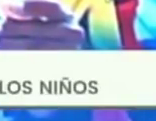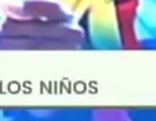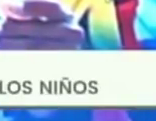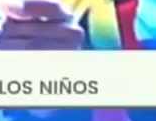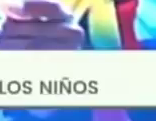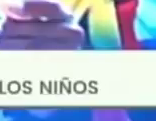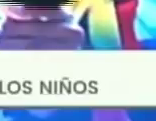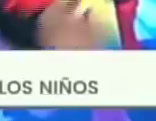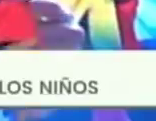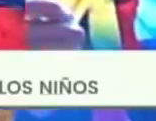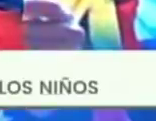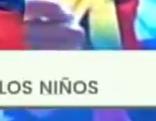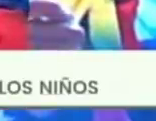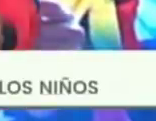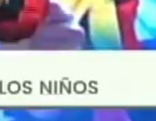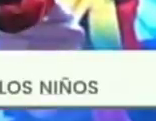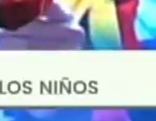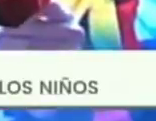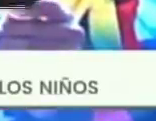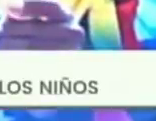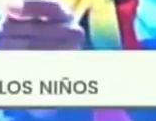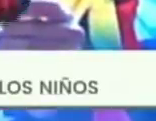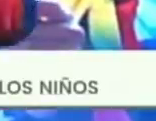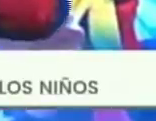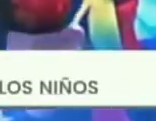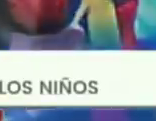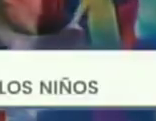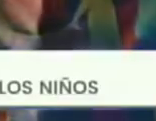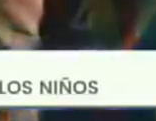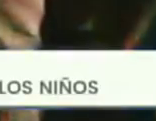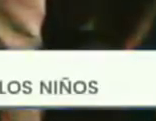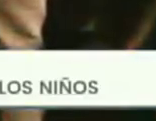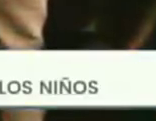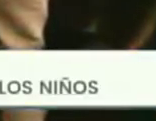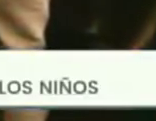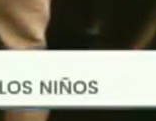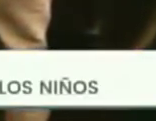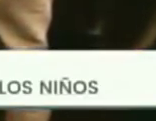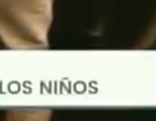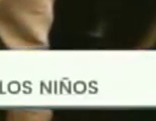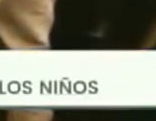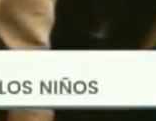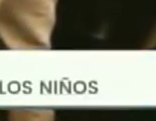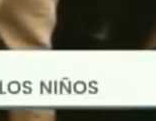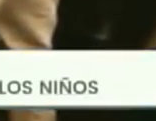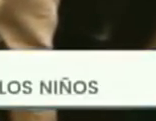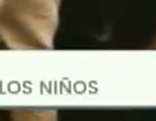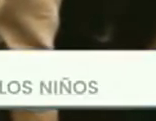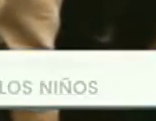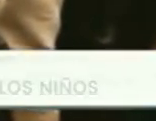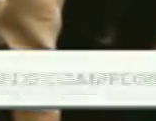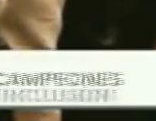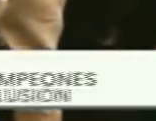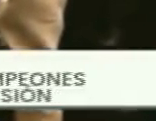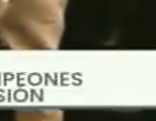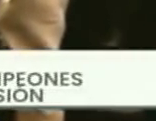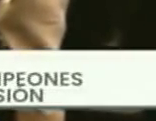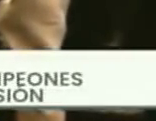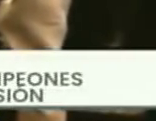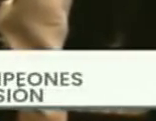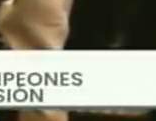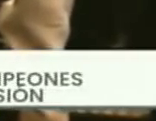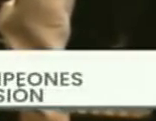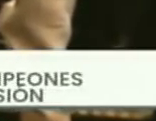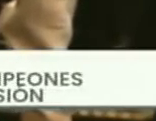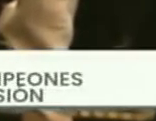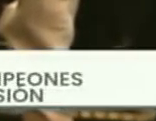competencias como atletas de alto nivel, quizás hasta los 35 años, quizás, ¿verdad? Y después la vida continúa.